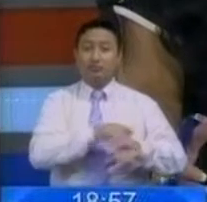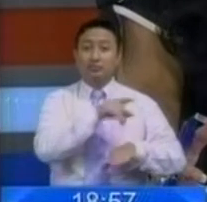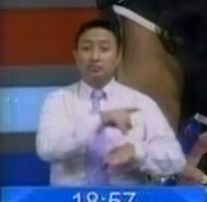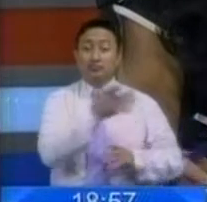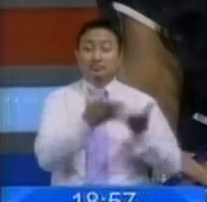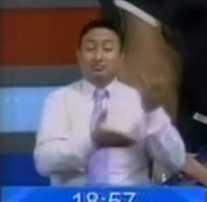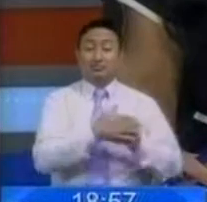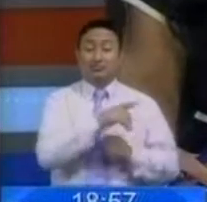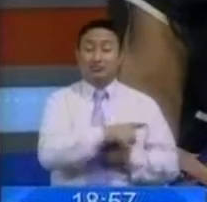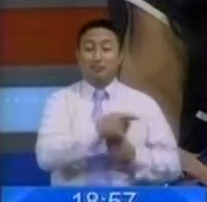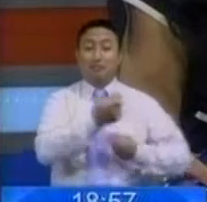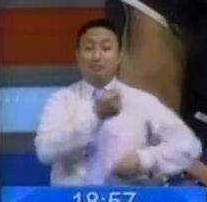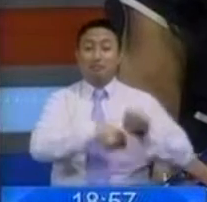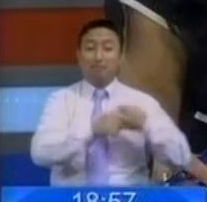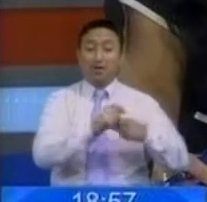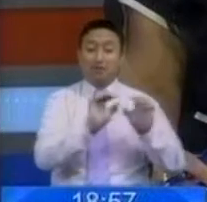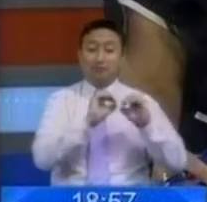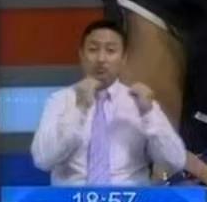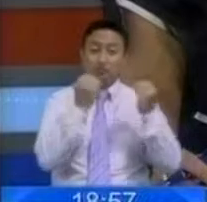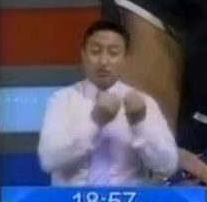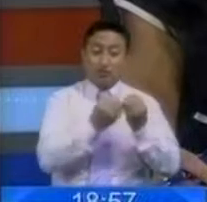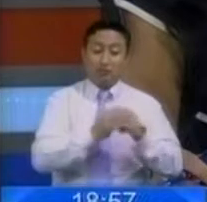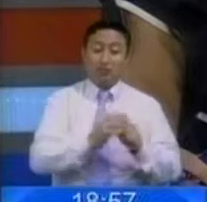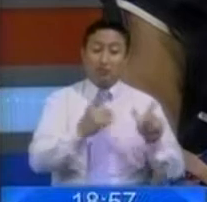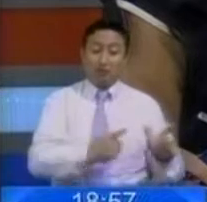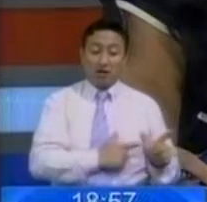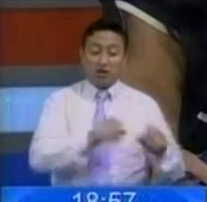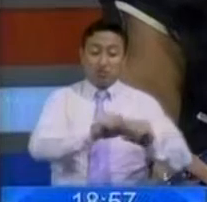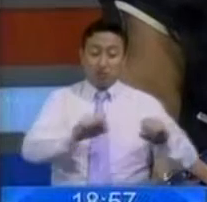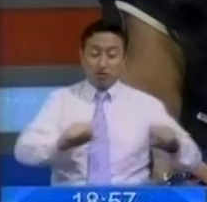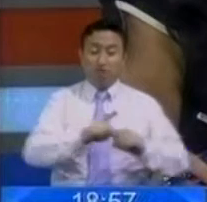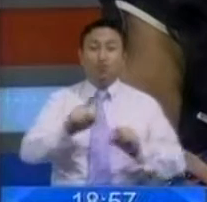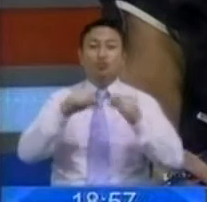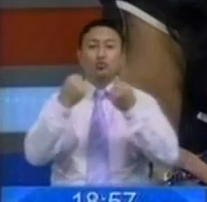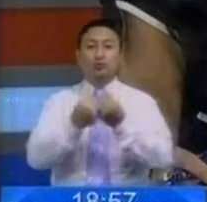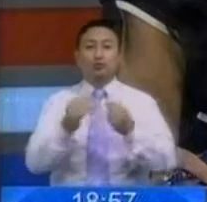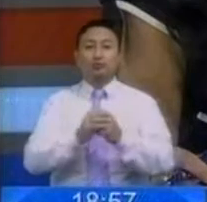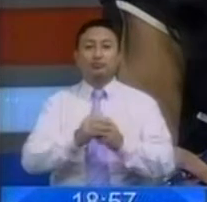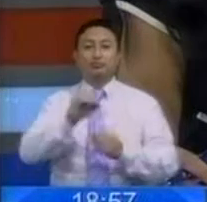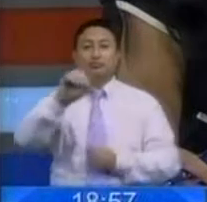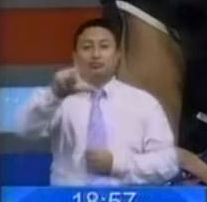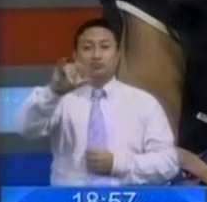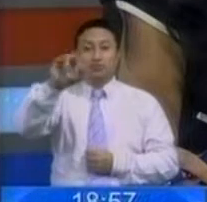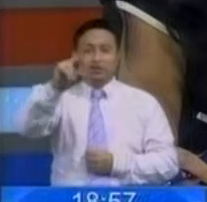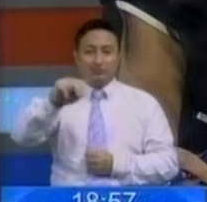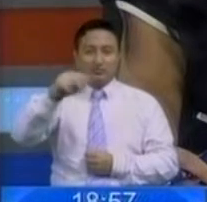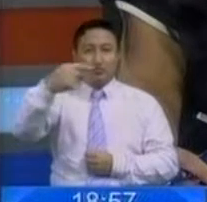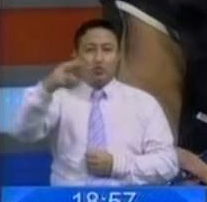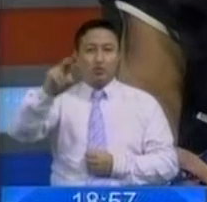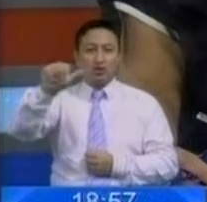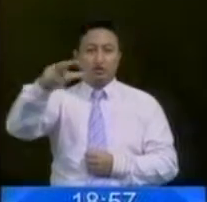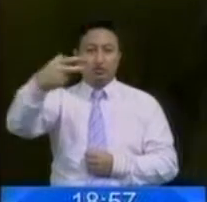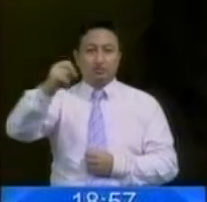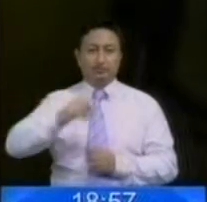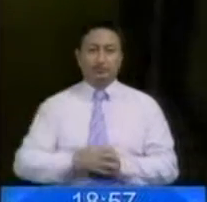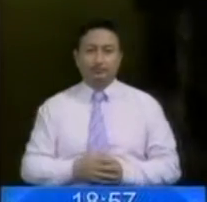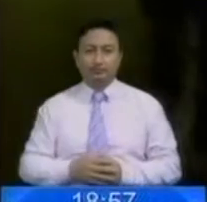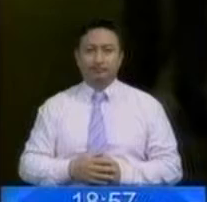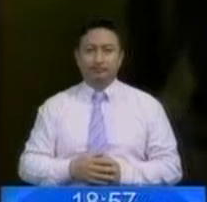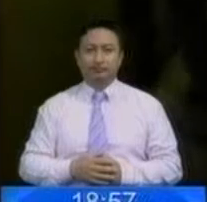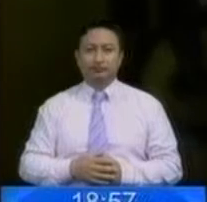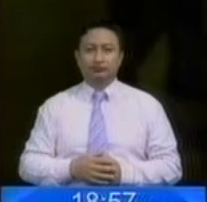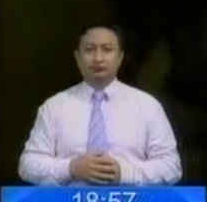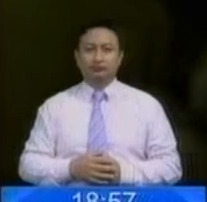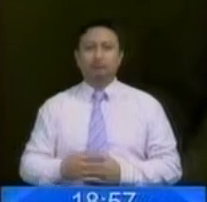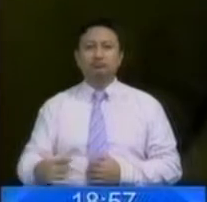por presuntamente encabezar una red de venta de armas y explosivos al grupo criminal de alias Guacho. El